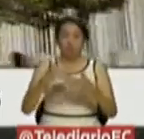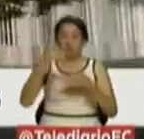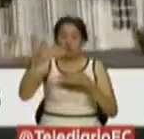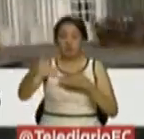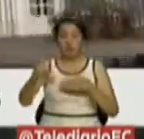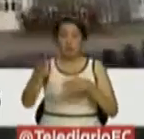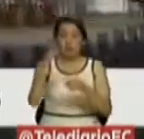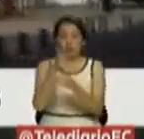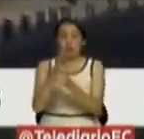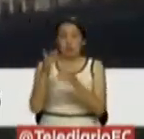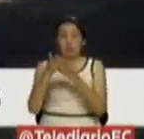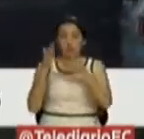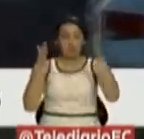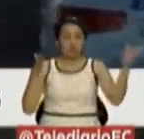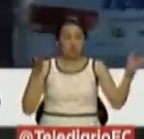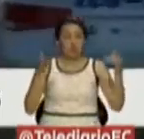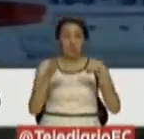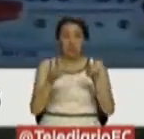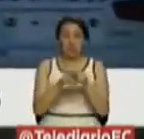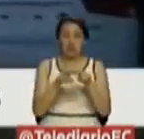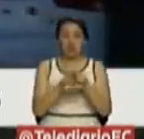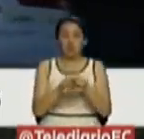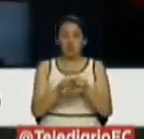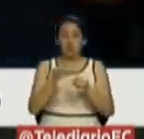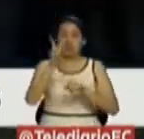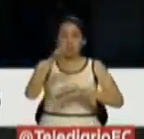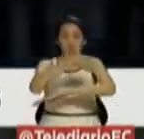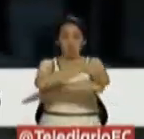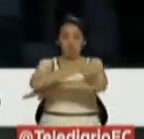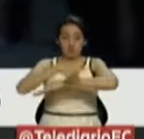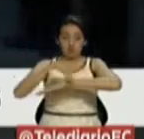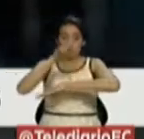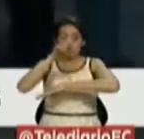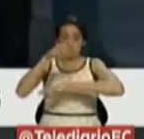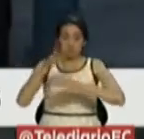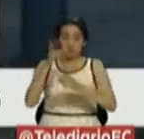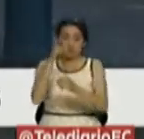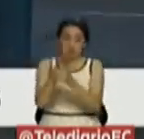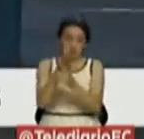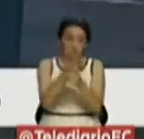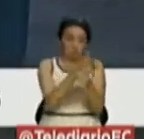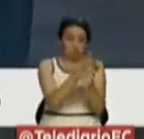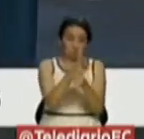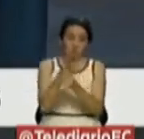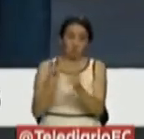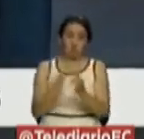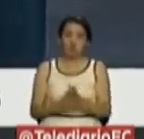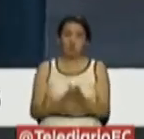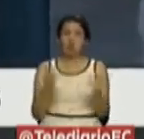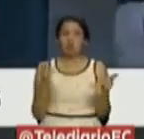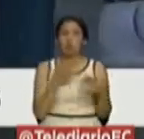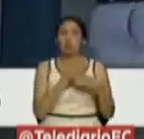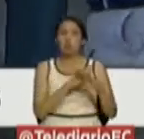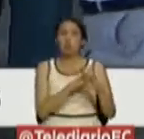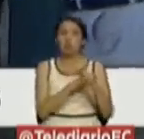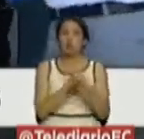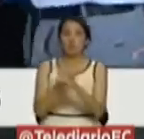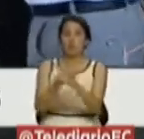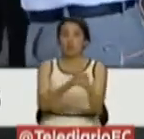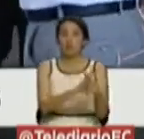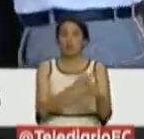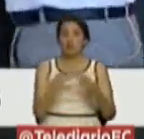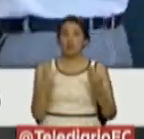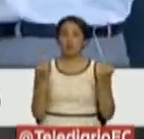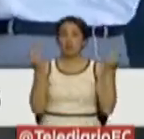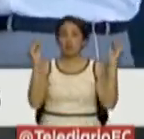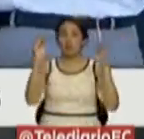principal y línea de vista también sobre el acceso derecho. Entonces, la función es básicamente proteger a la juventud, darle todo el